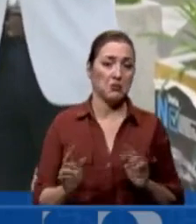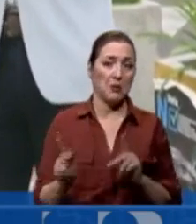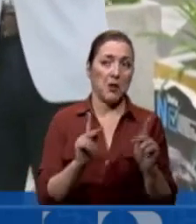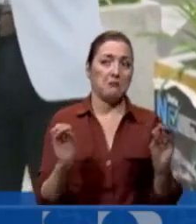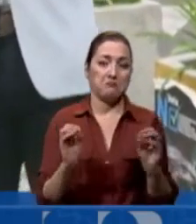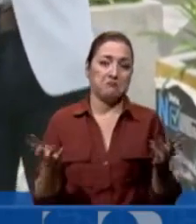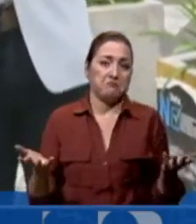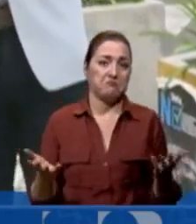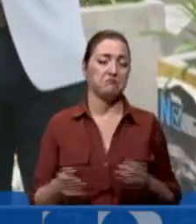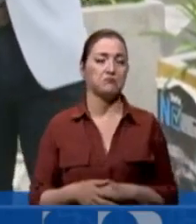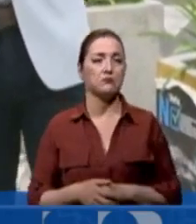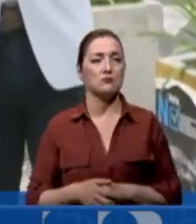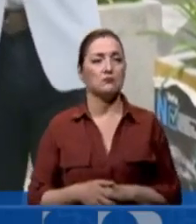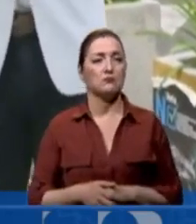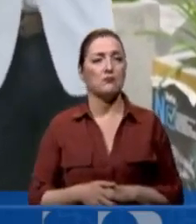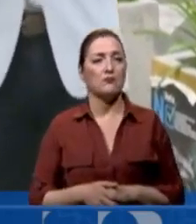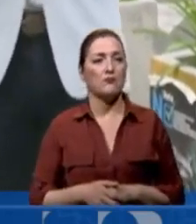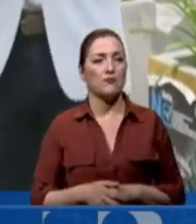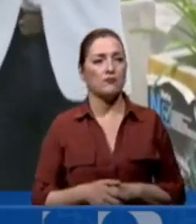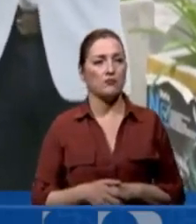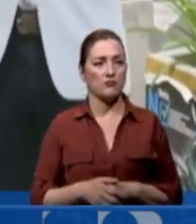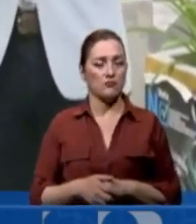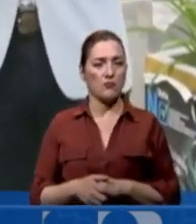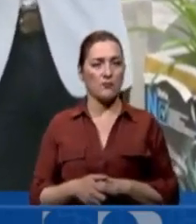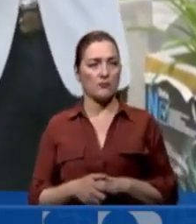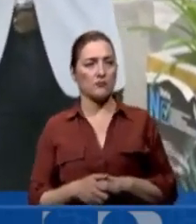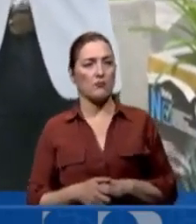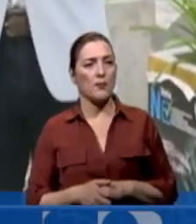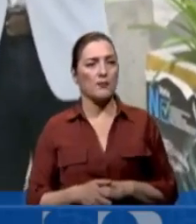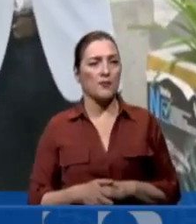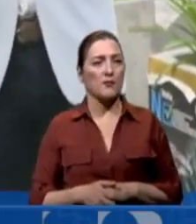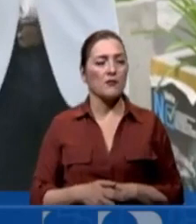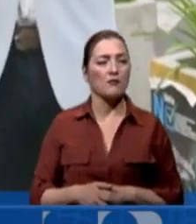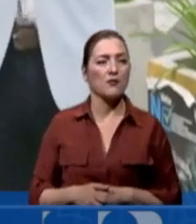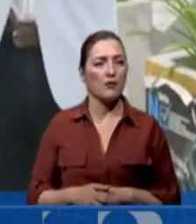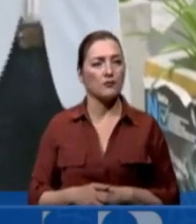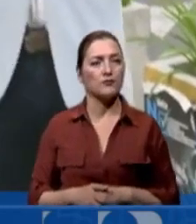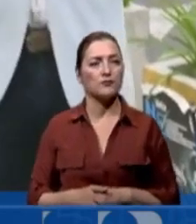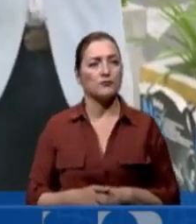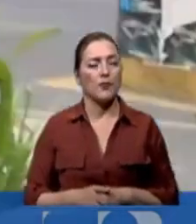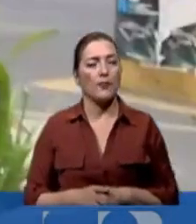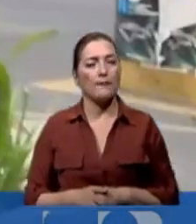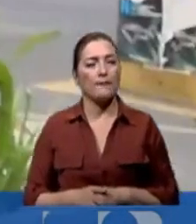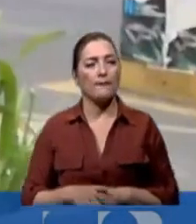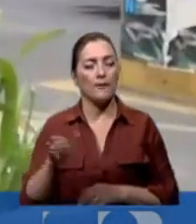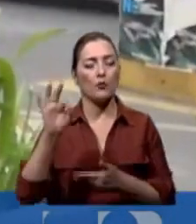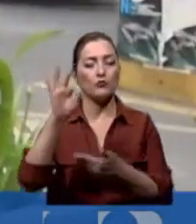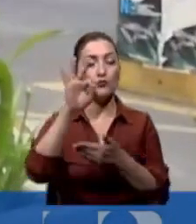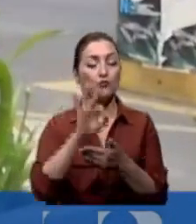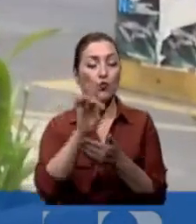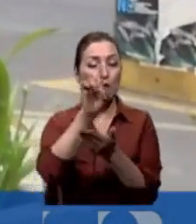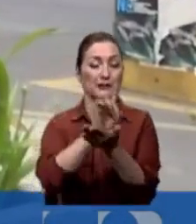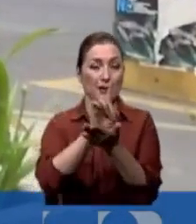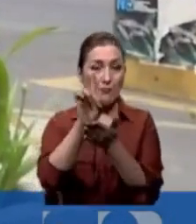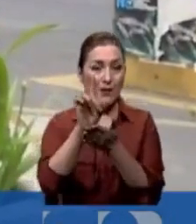plan ya no se está efectuando, al menos en este sector. Ya nos acaba de mencionar Paola Burbano, una de las representantes, que solo en una